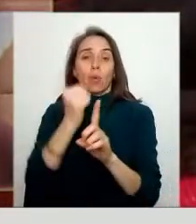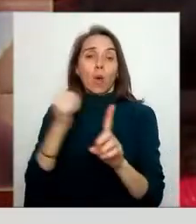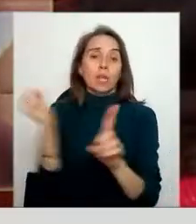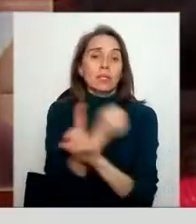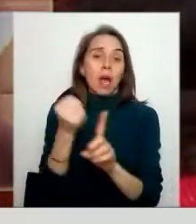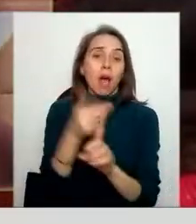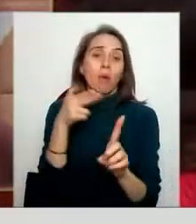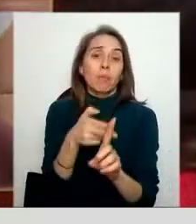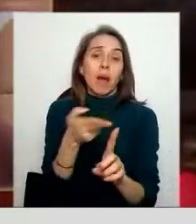a favor gracias presidente